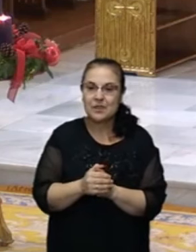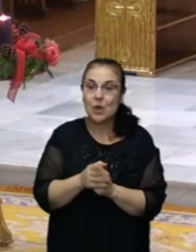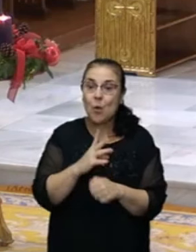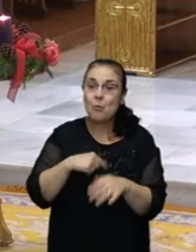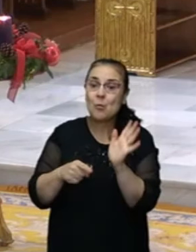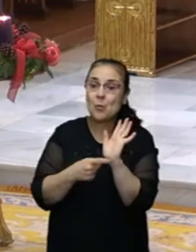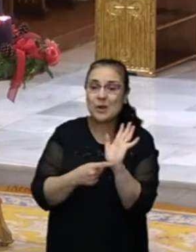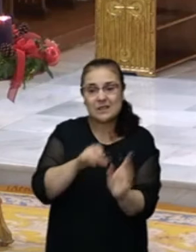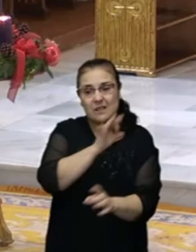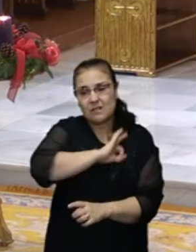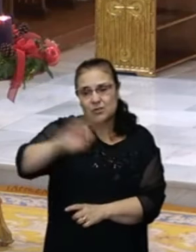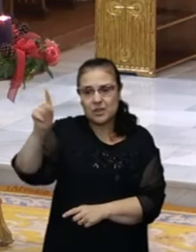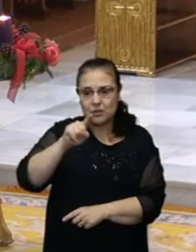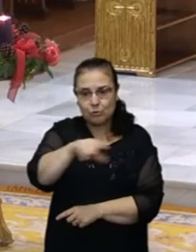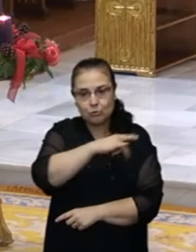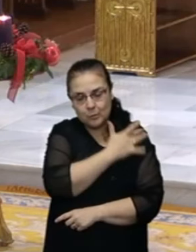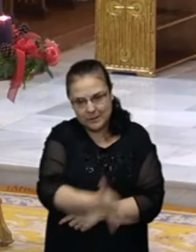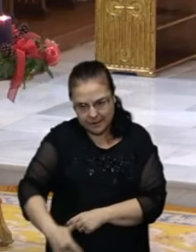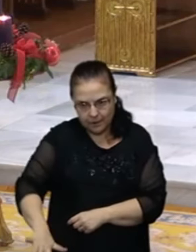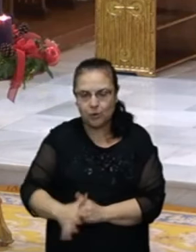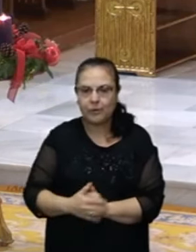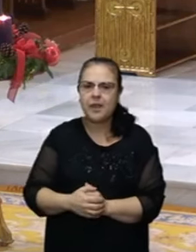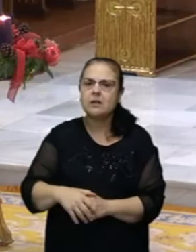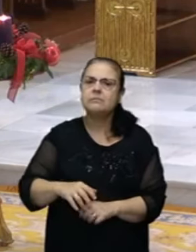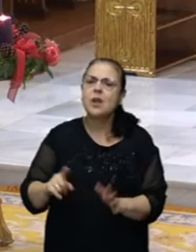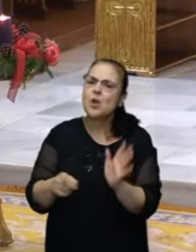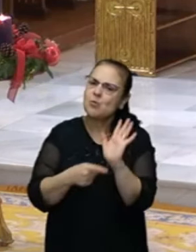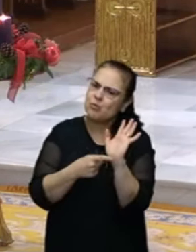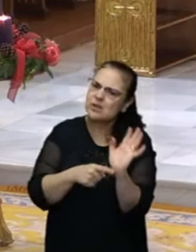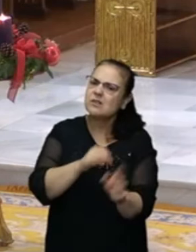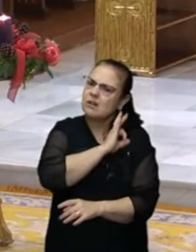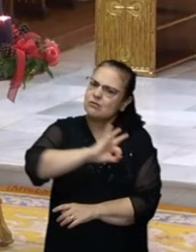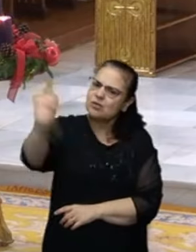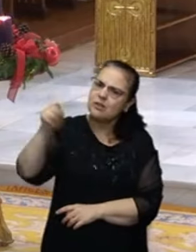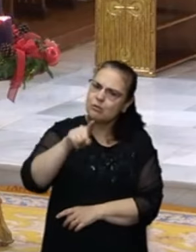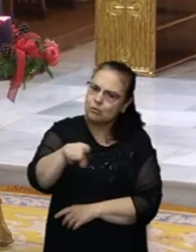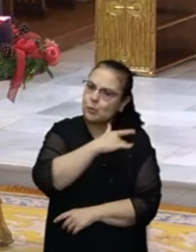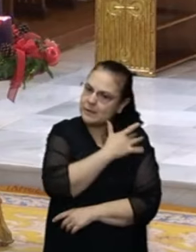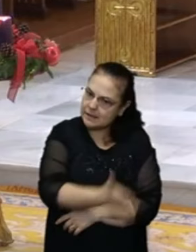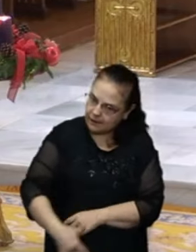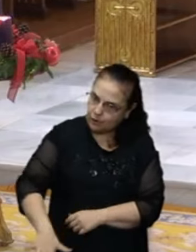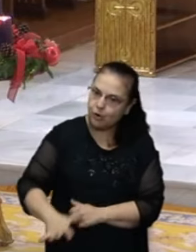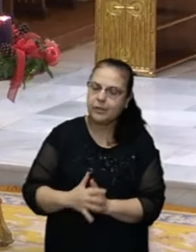tu misericordia. Muéstranos, Señor.